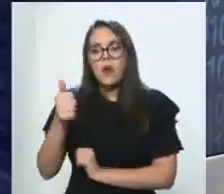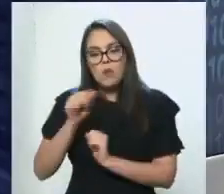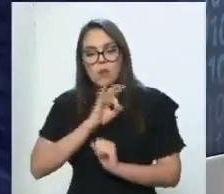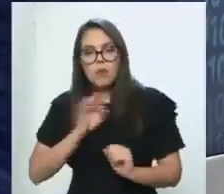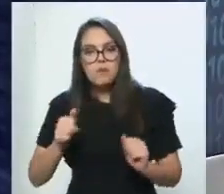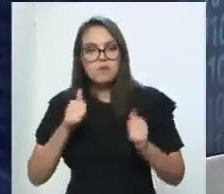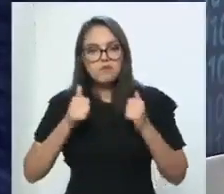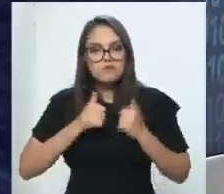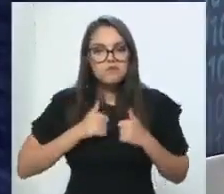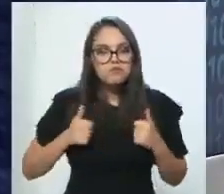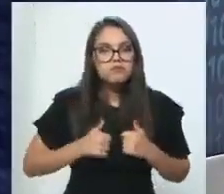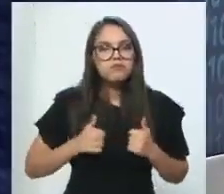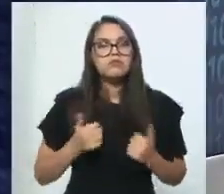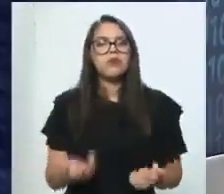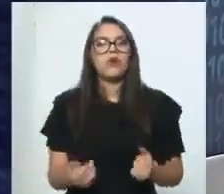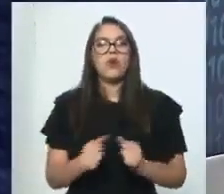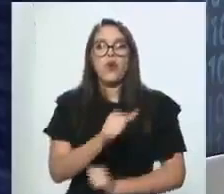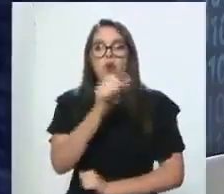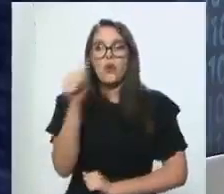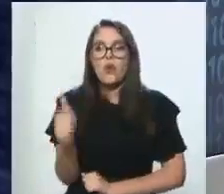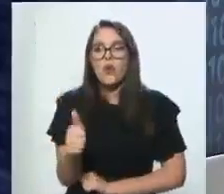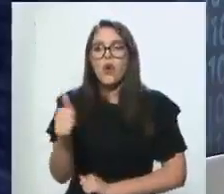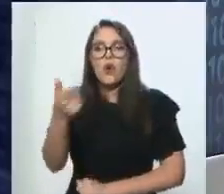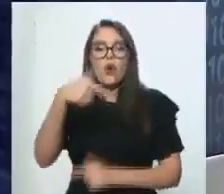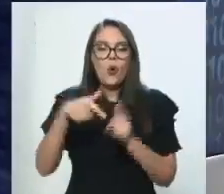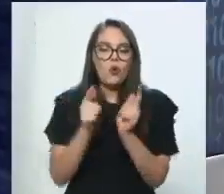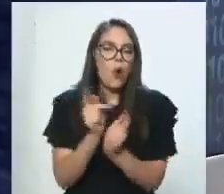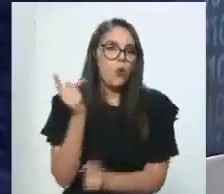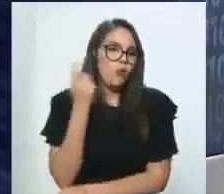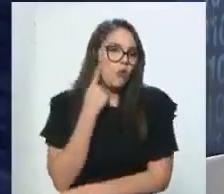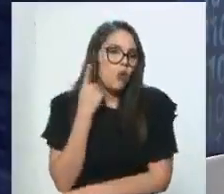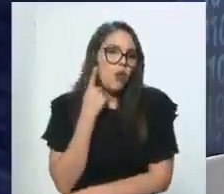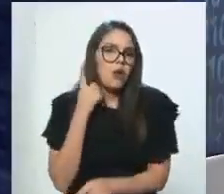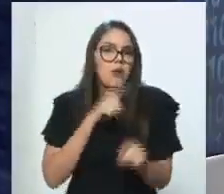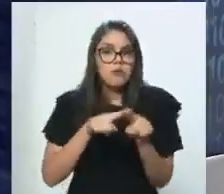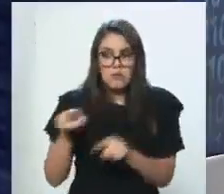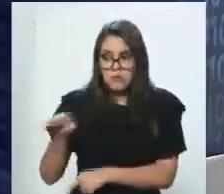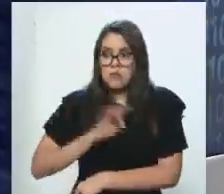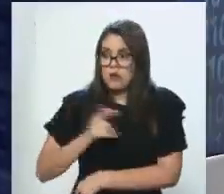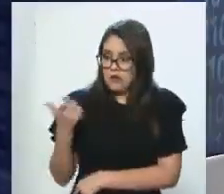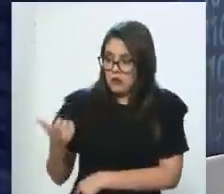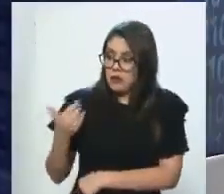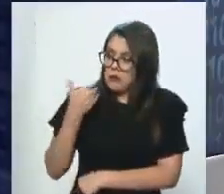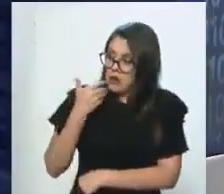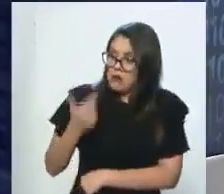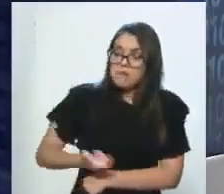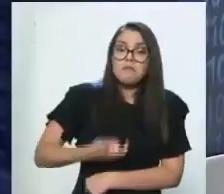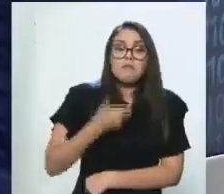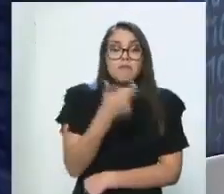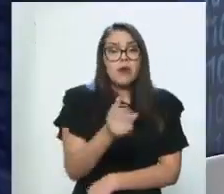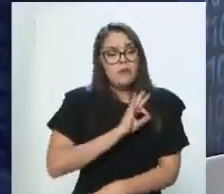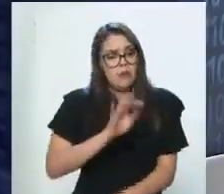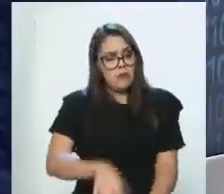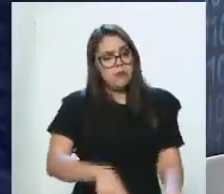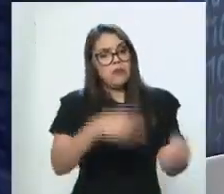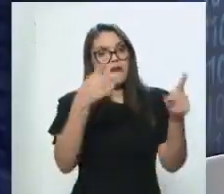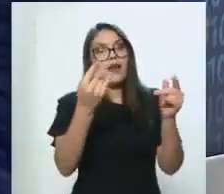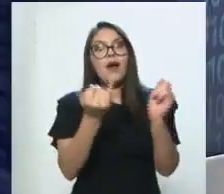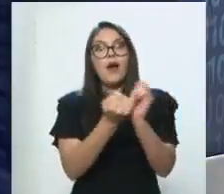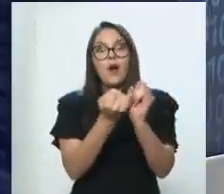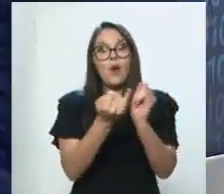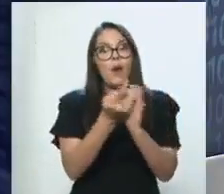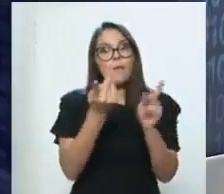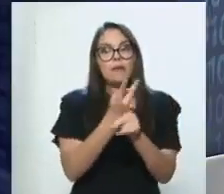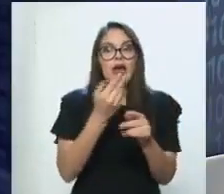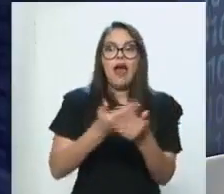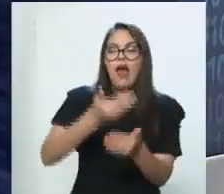militar o financiera, un partido o algún candidato con el suficiente financiamiento, como sucedió en Brasil en sus pasadas